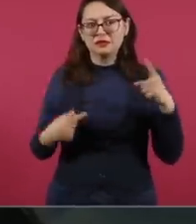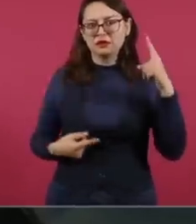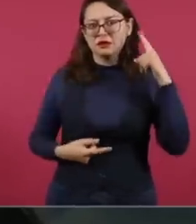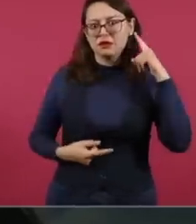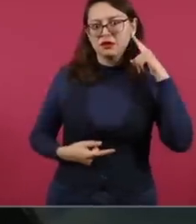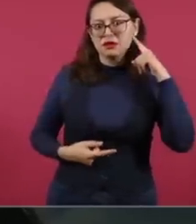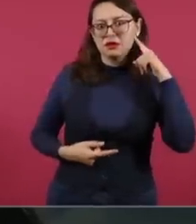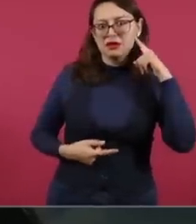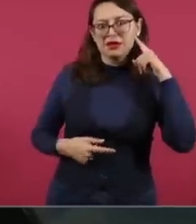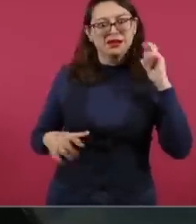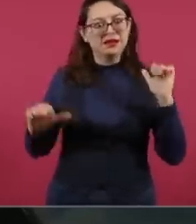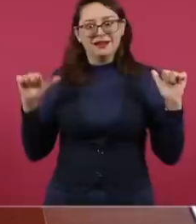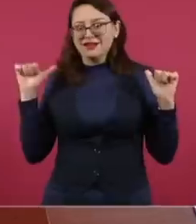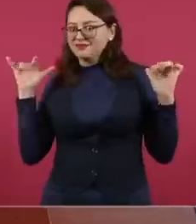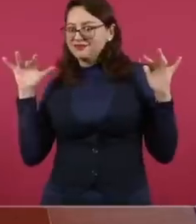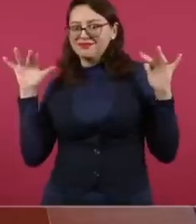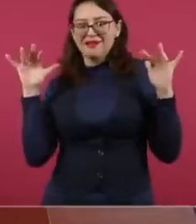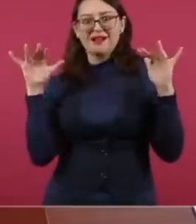a aplaudir